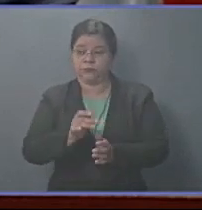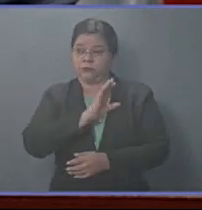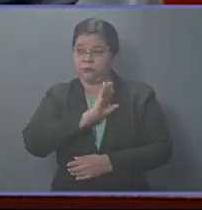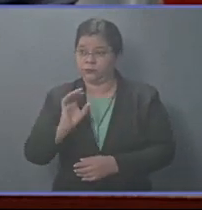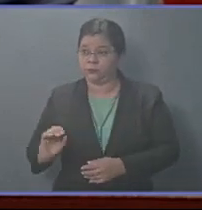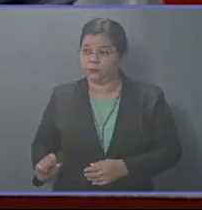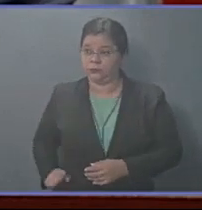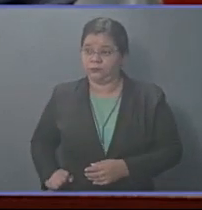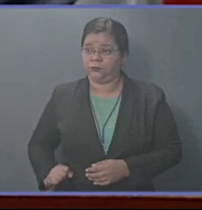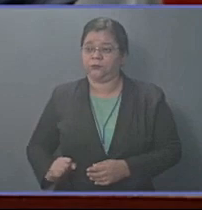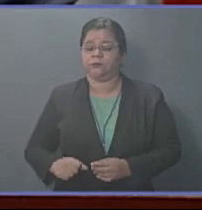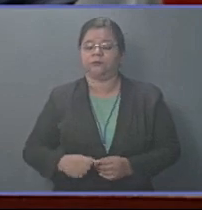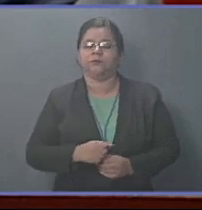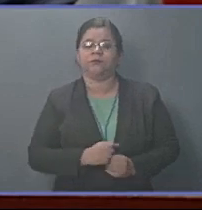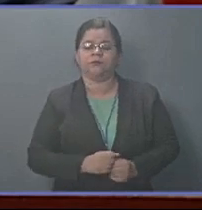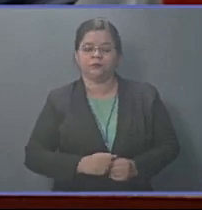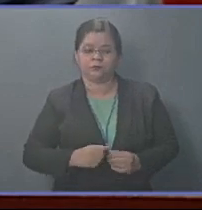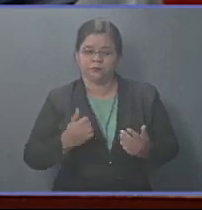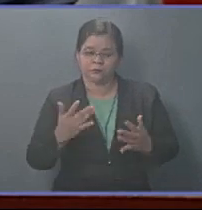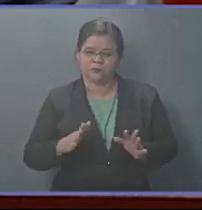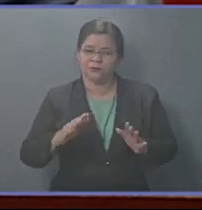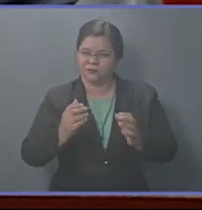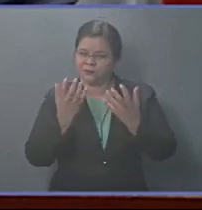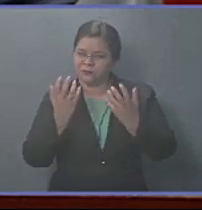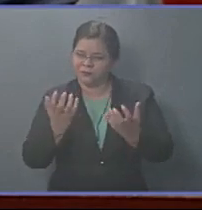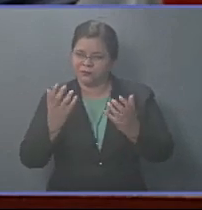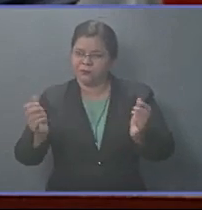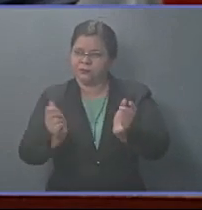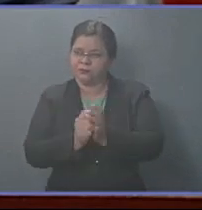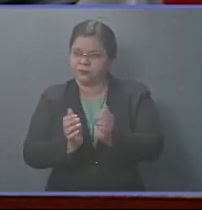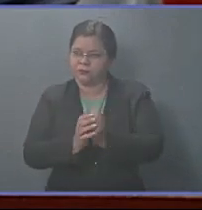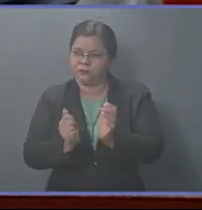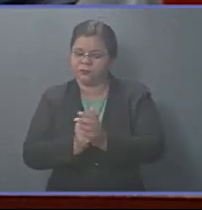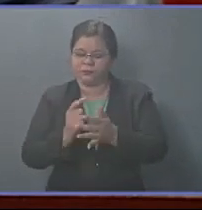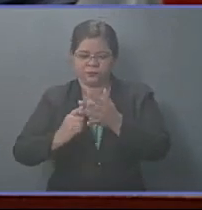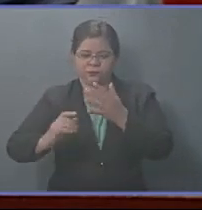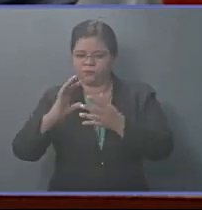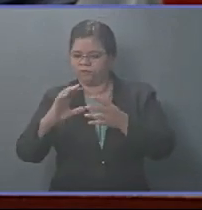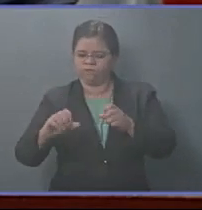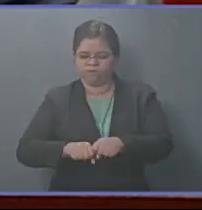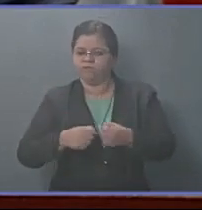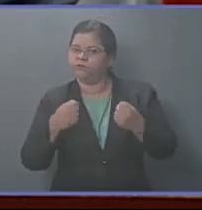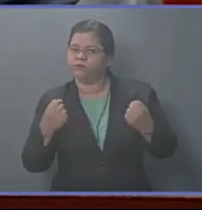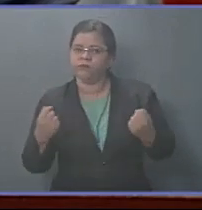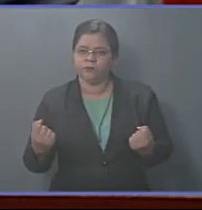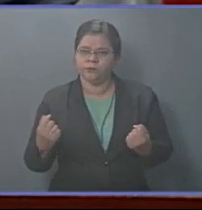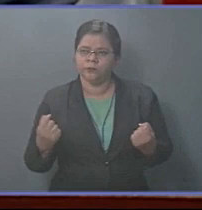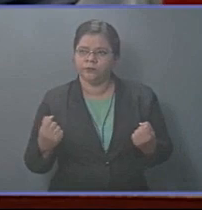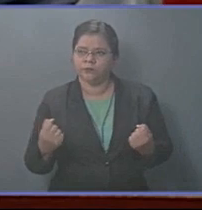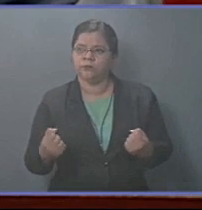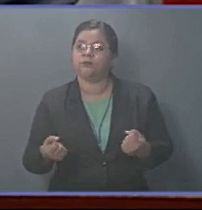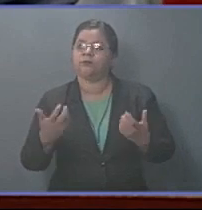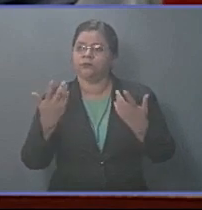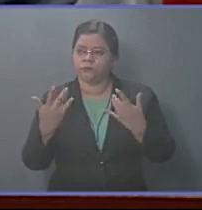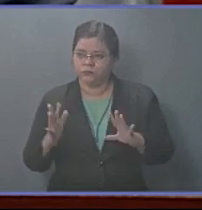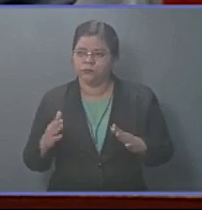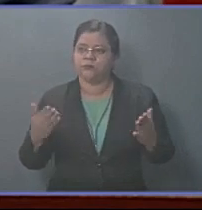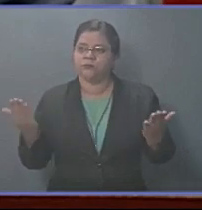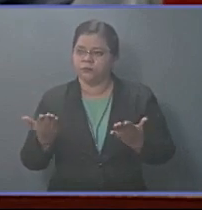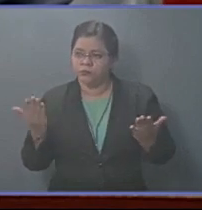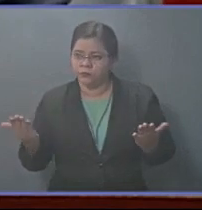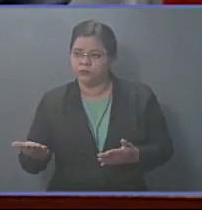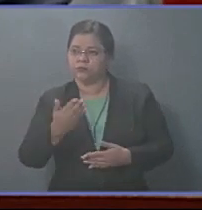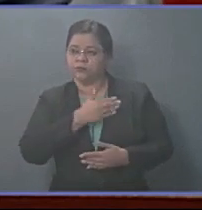república del salvador ante las violaciones a la constitución de la república protagonizada por el